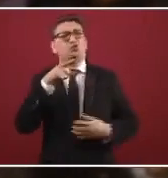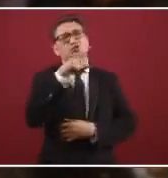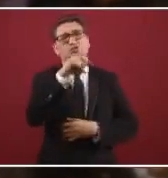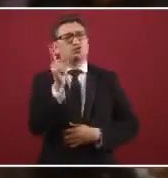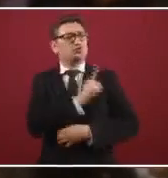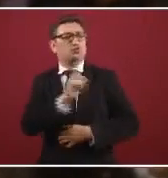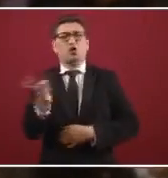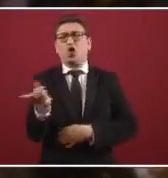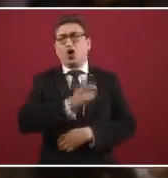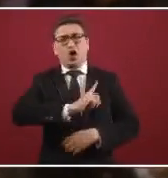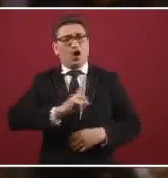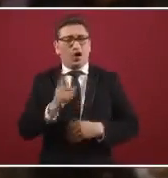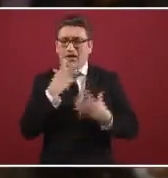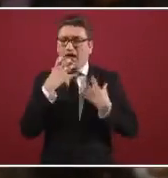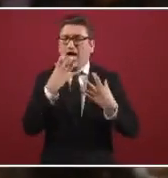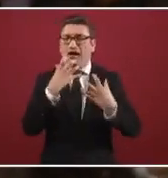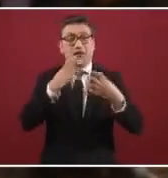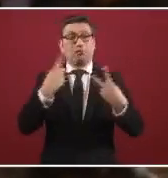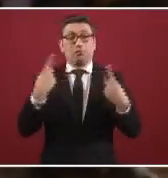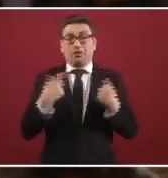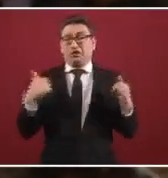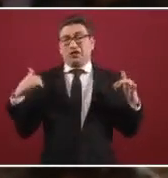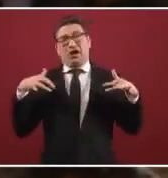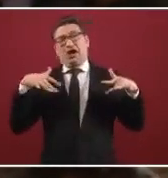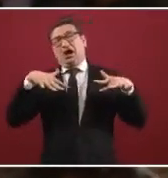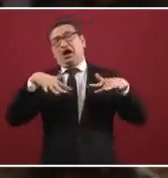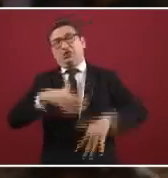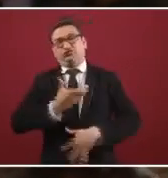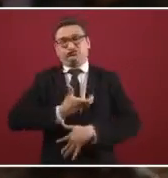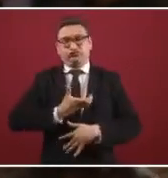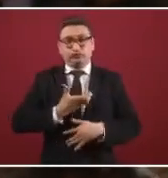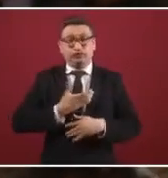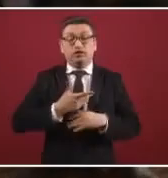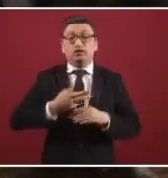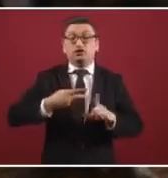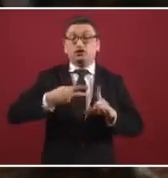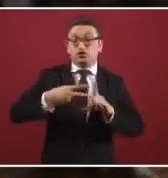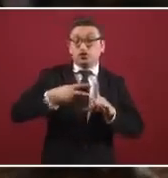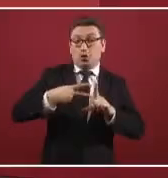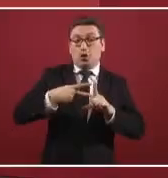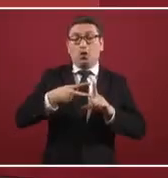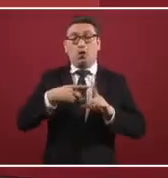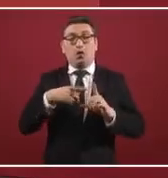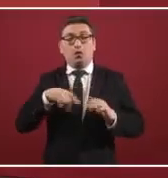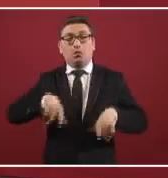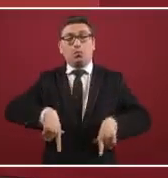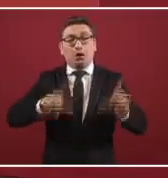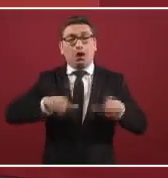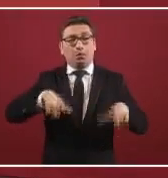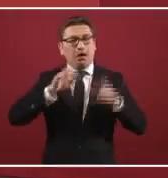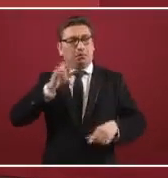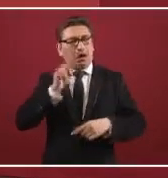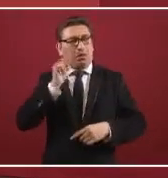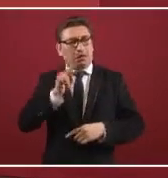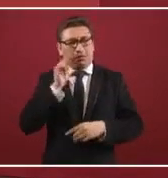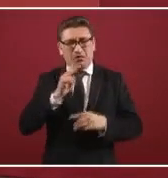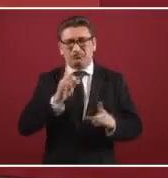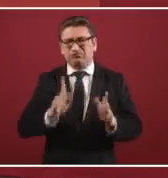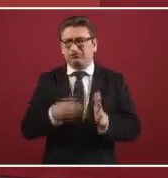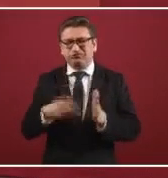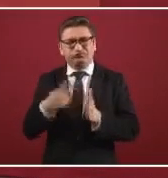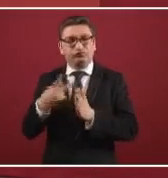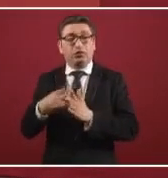Zócalo, que haya reventado la transmisión de YouTube en su canal, que muchos de sus